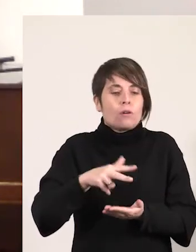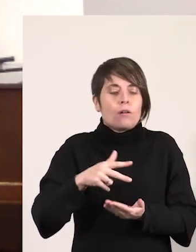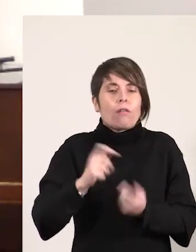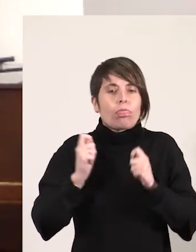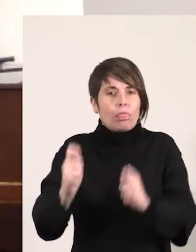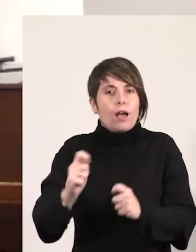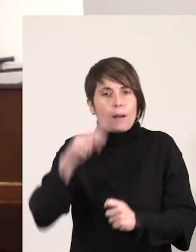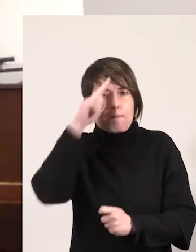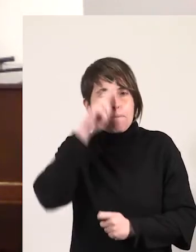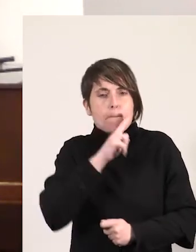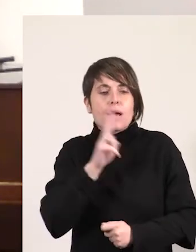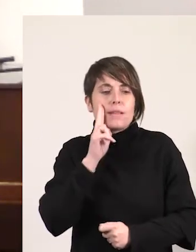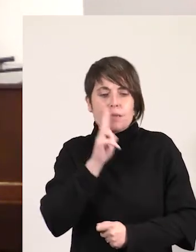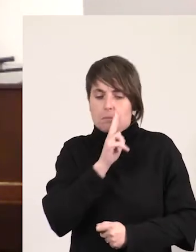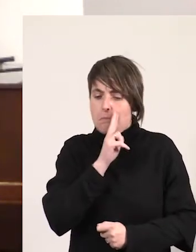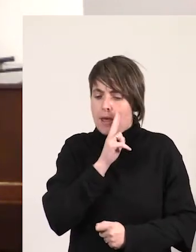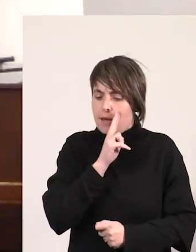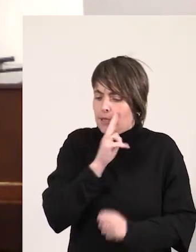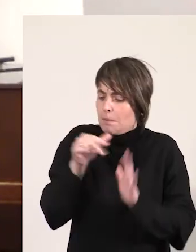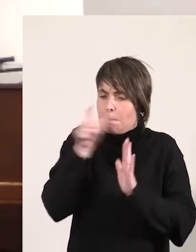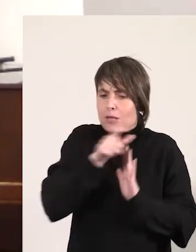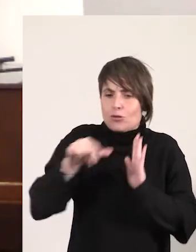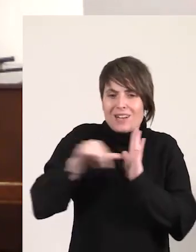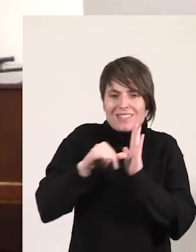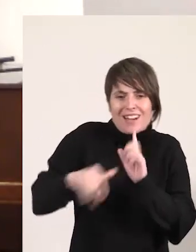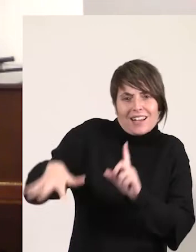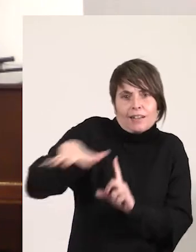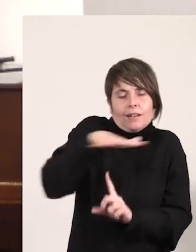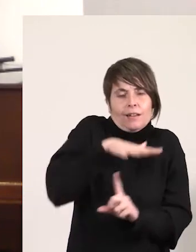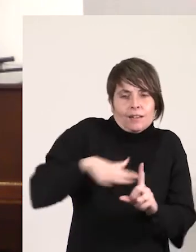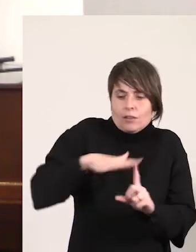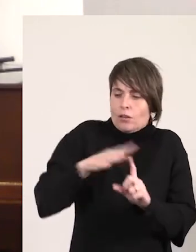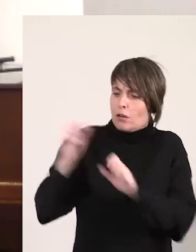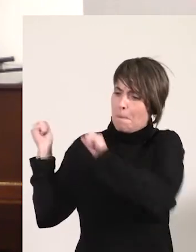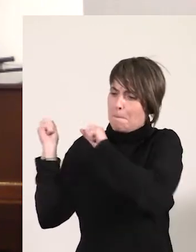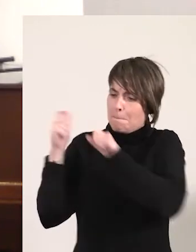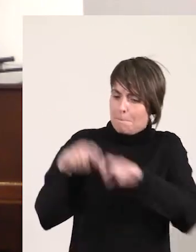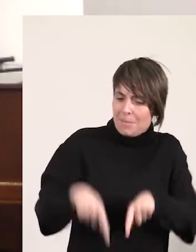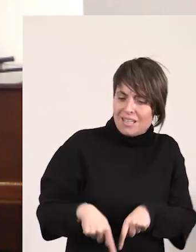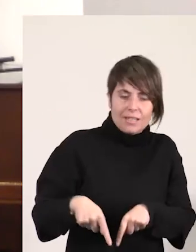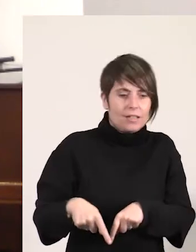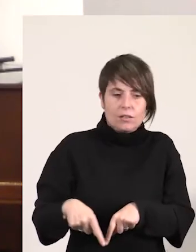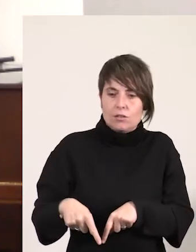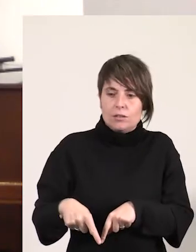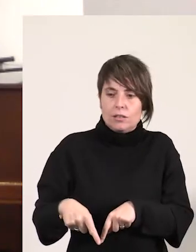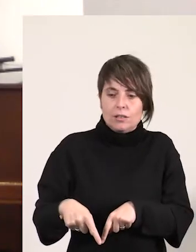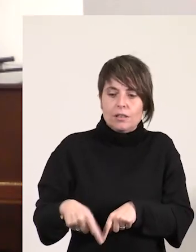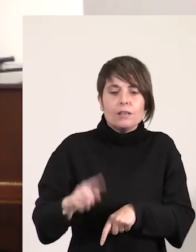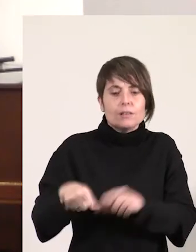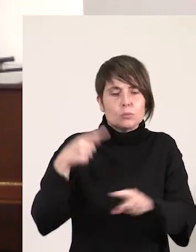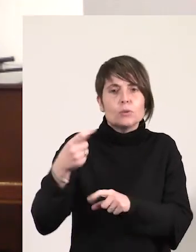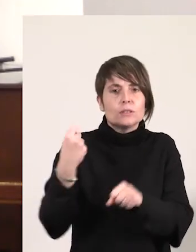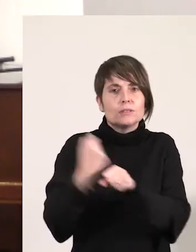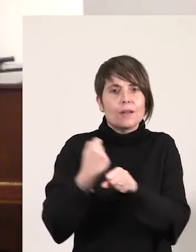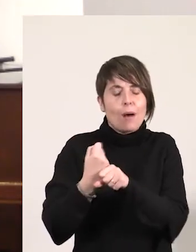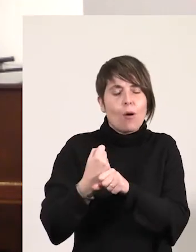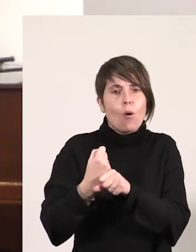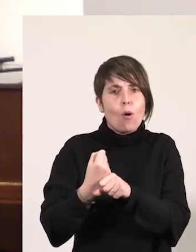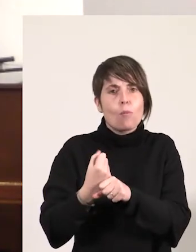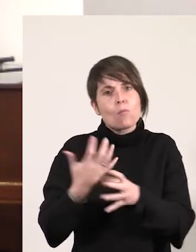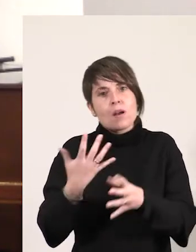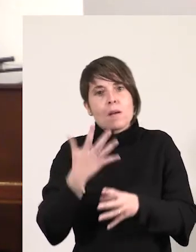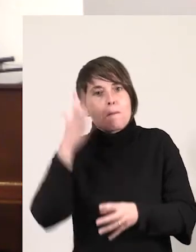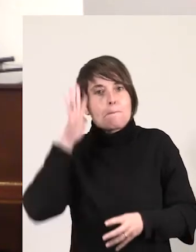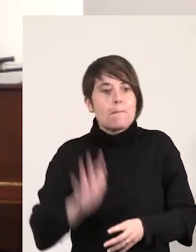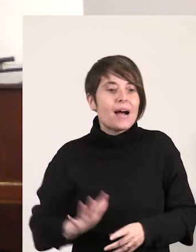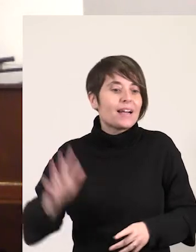muy bonito ese reconocimiento de muchas madres, muchos padres, personas de nuestro entorno que llegaron y que hicieron aquello que no se